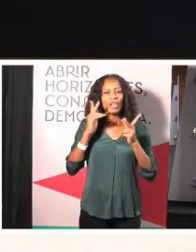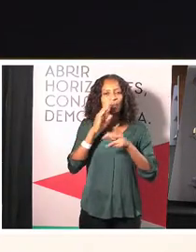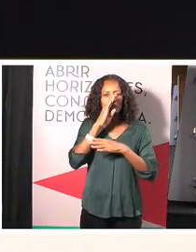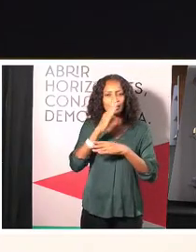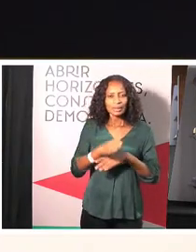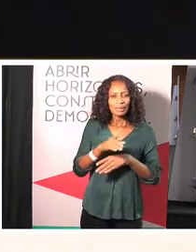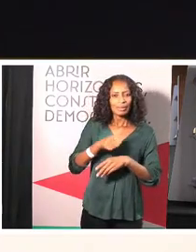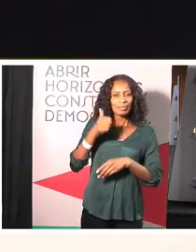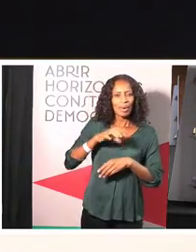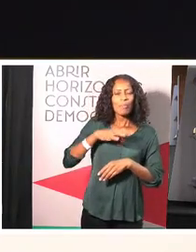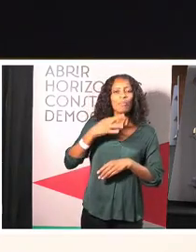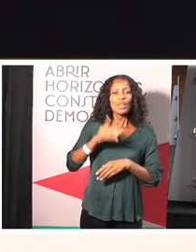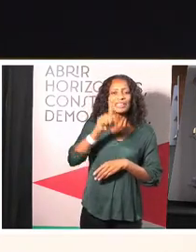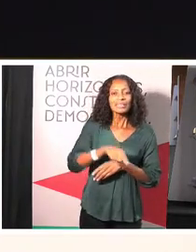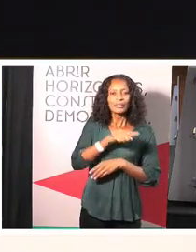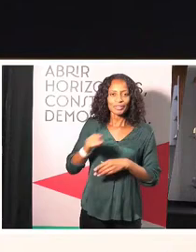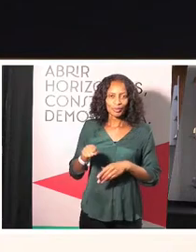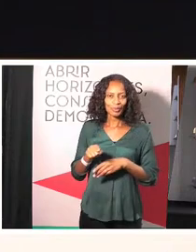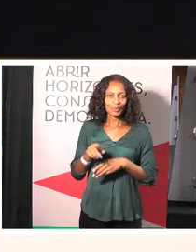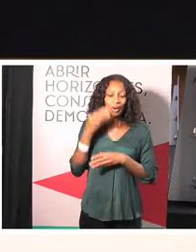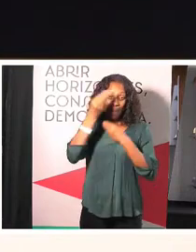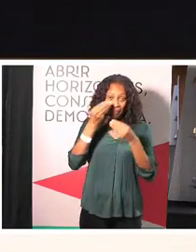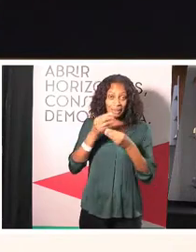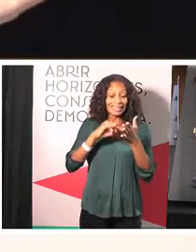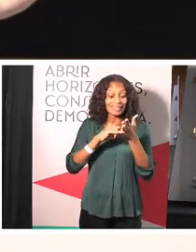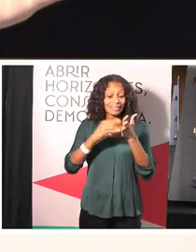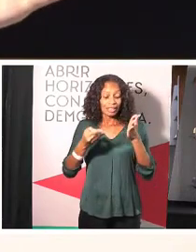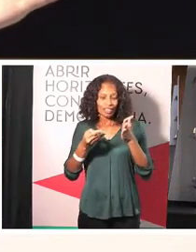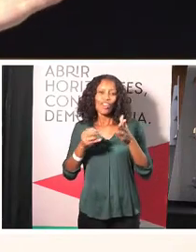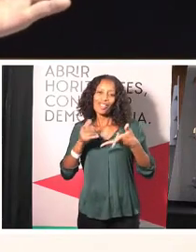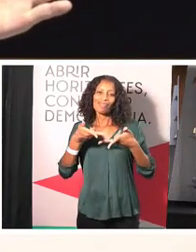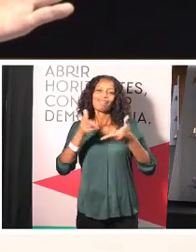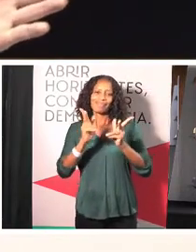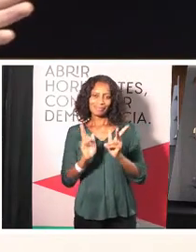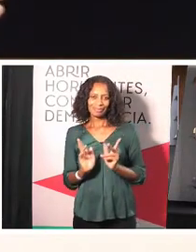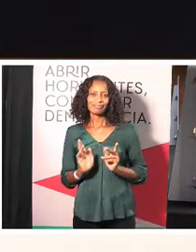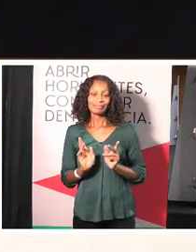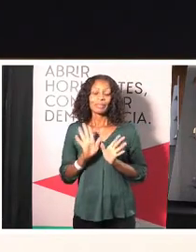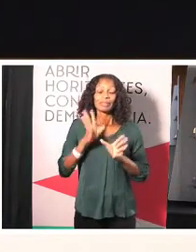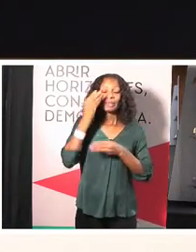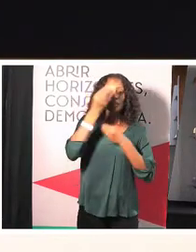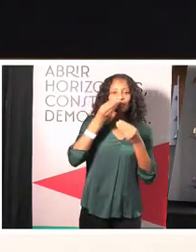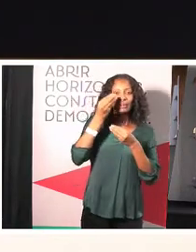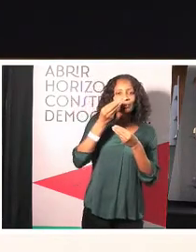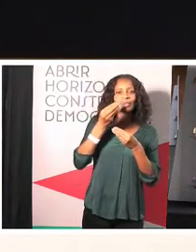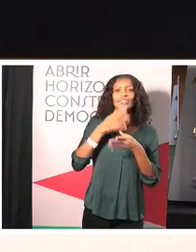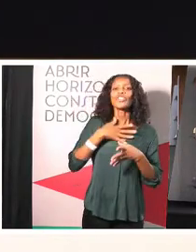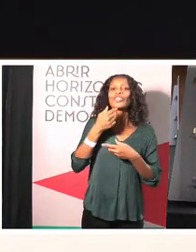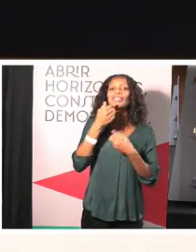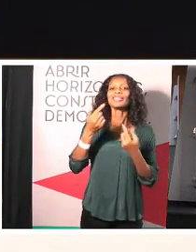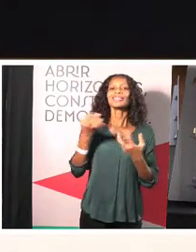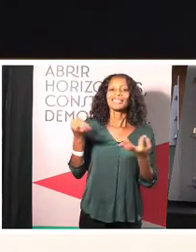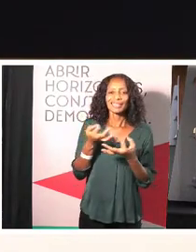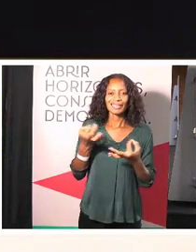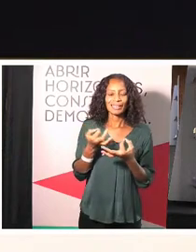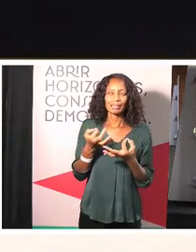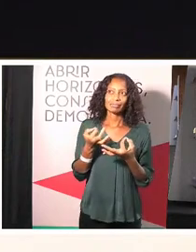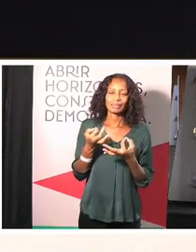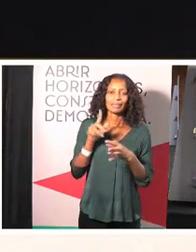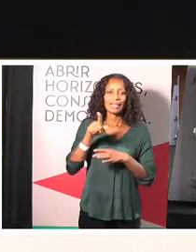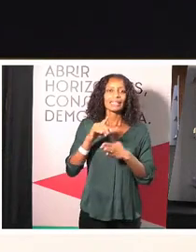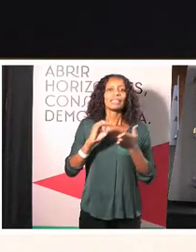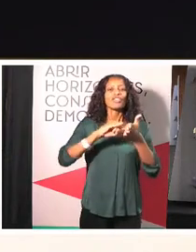tecnologías evidentemente lo posibilitan y lo habilitan. Lo que vengo a decir es que evidentemente hay una fetichización de las